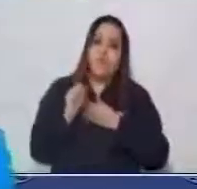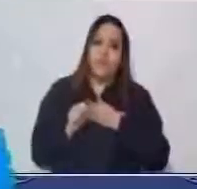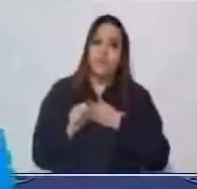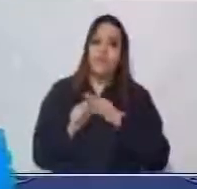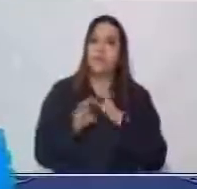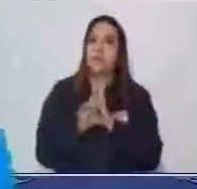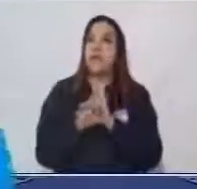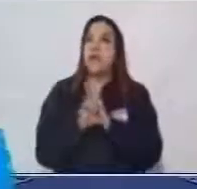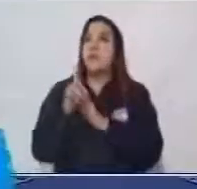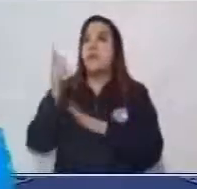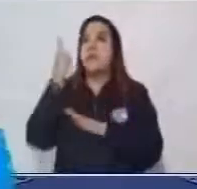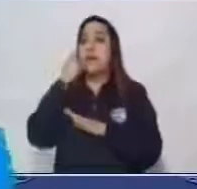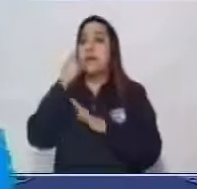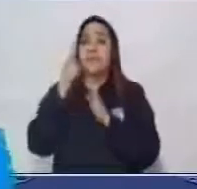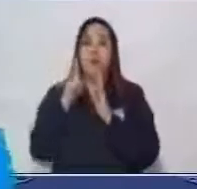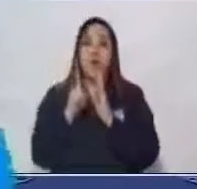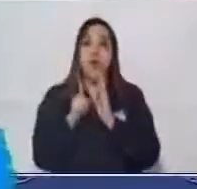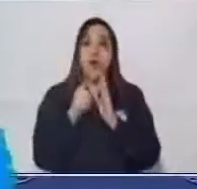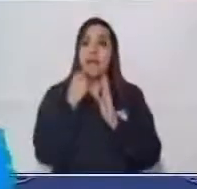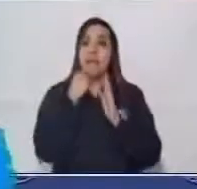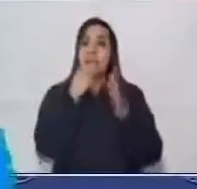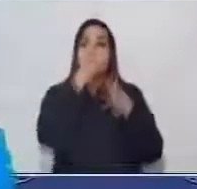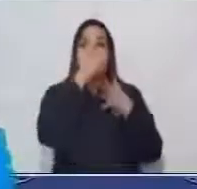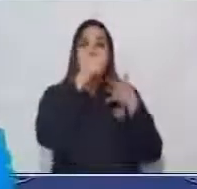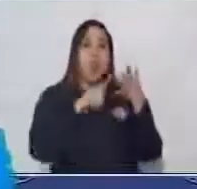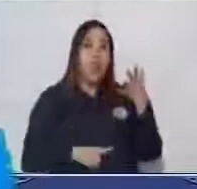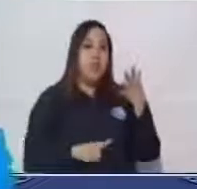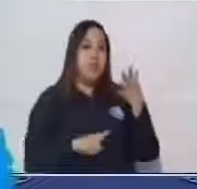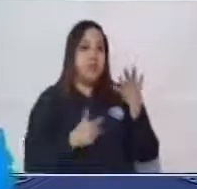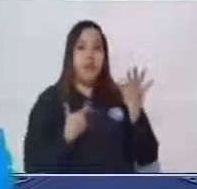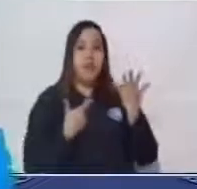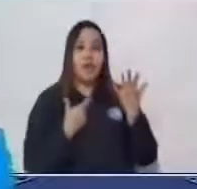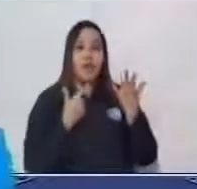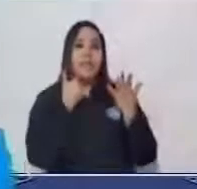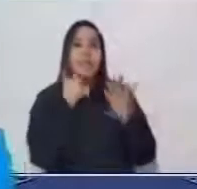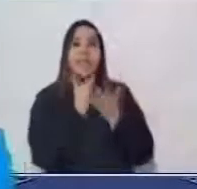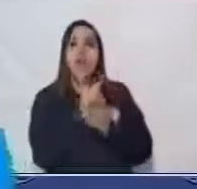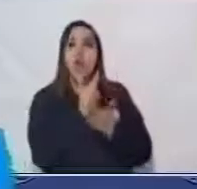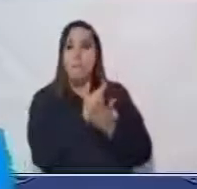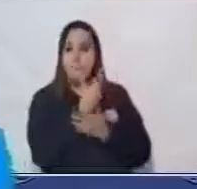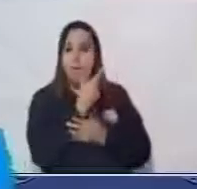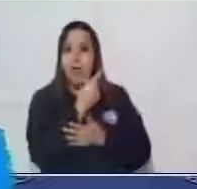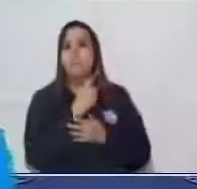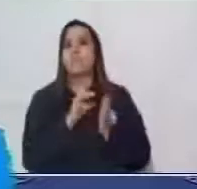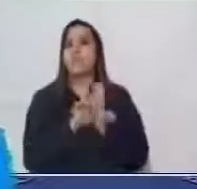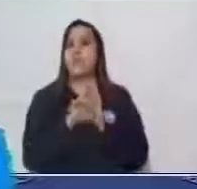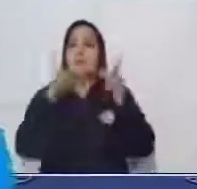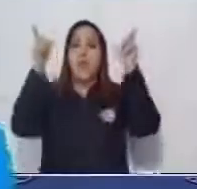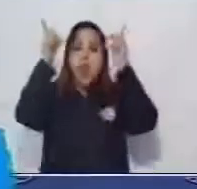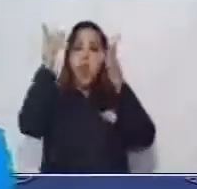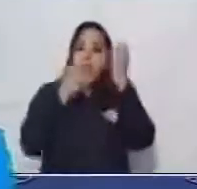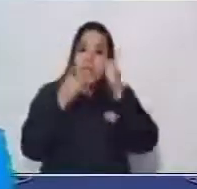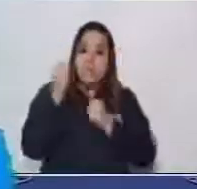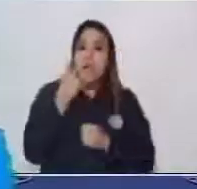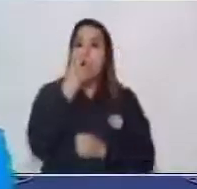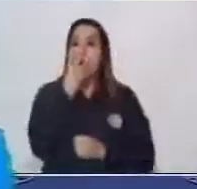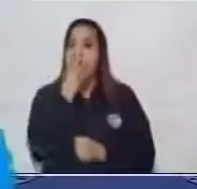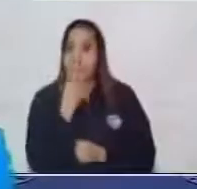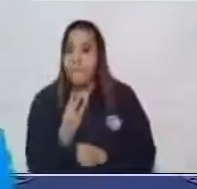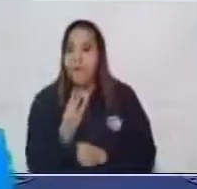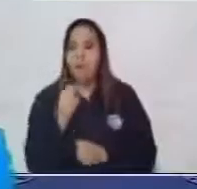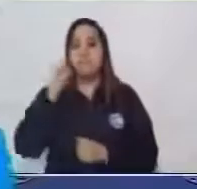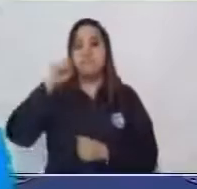que comprar en el mercado y colocamos leche, pan, huevos,